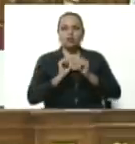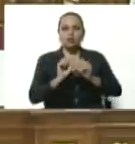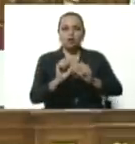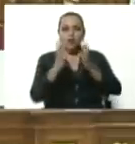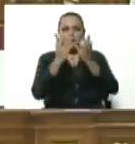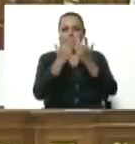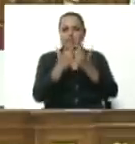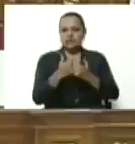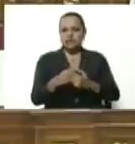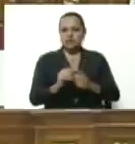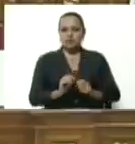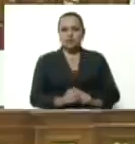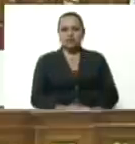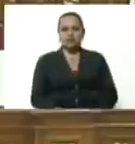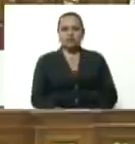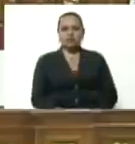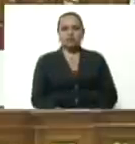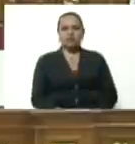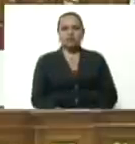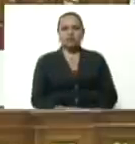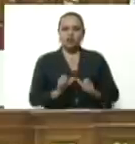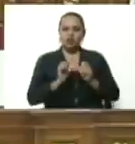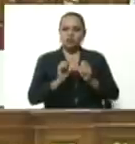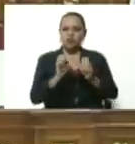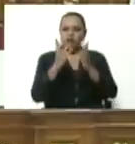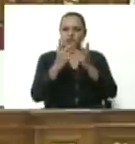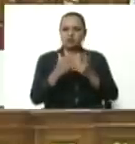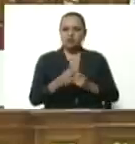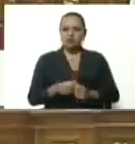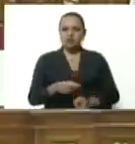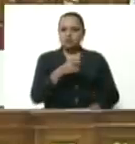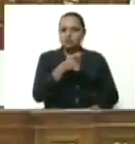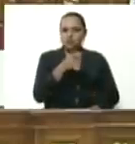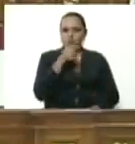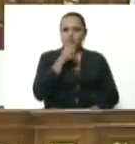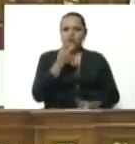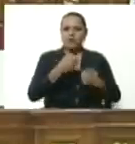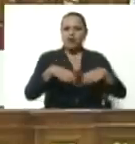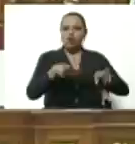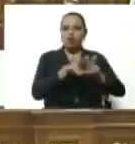Ah, doctor. ¿Y por qué esa continuidad no es válida para Nicolás entonces? Pues,